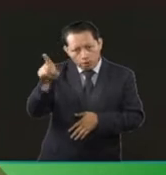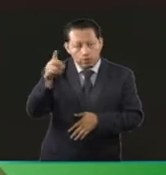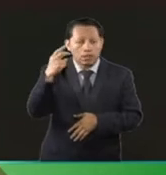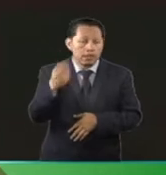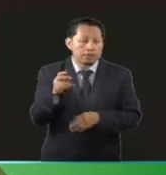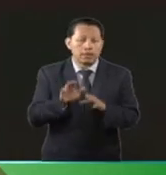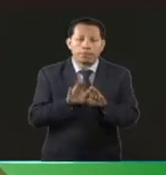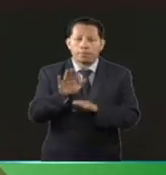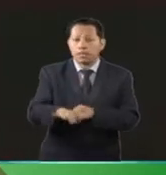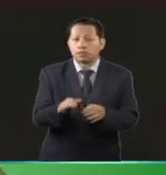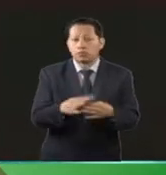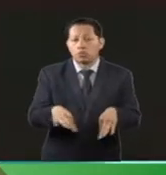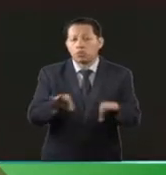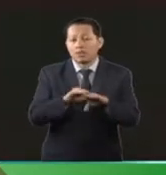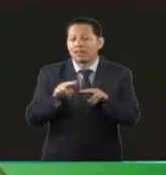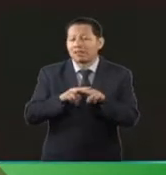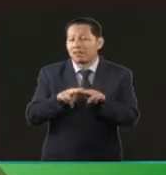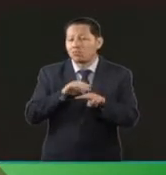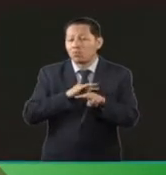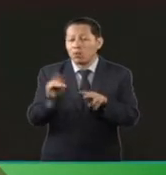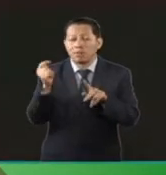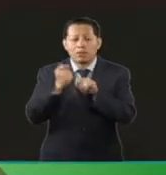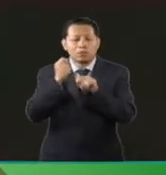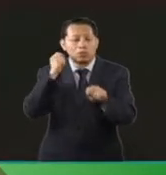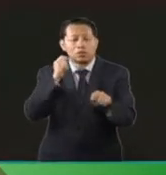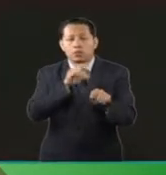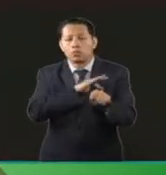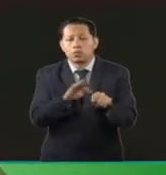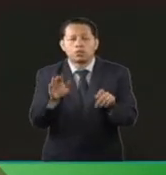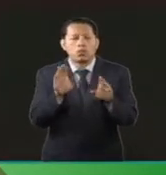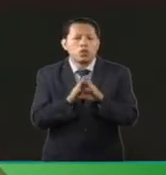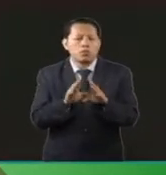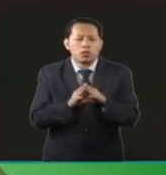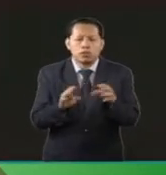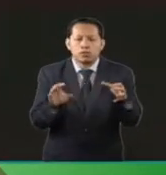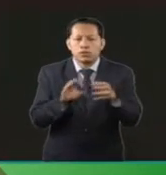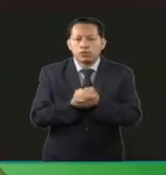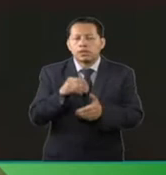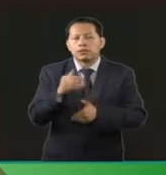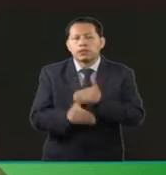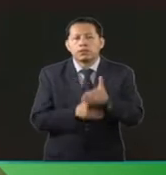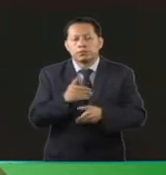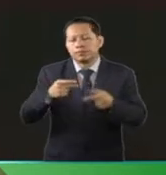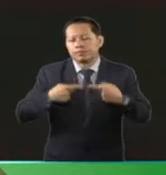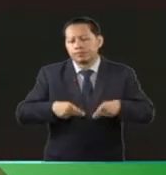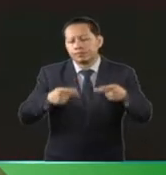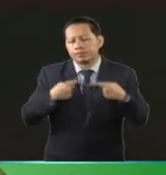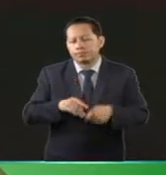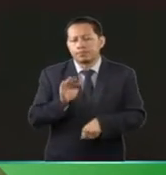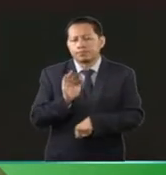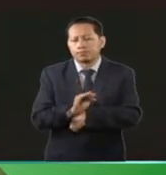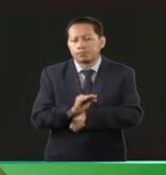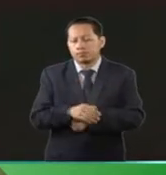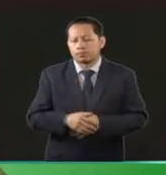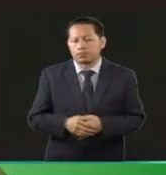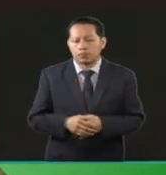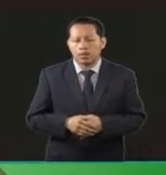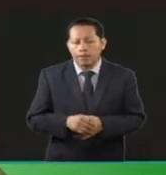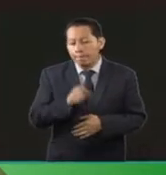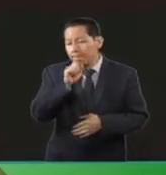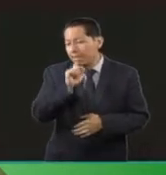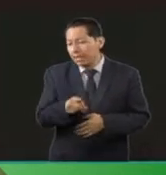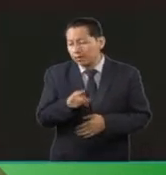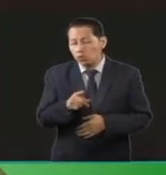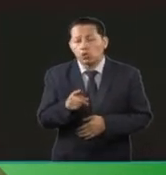garantizar que el tren como medio de transporte fuera el bien público al servicio de la nación también